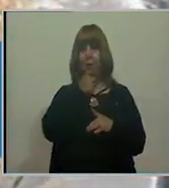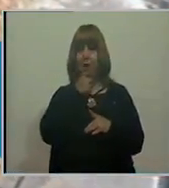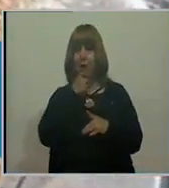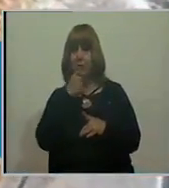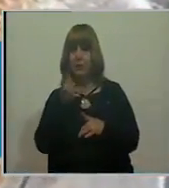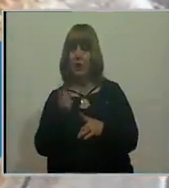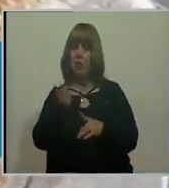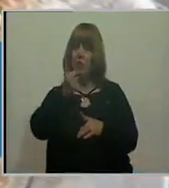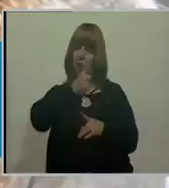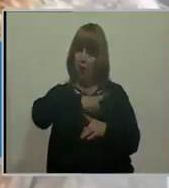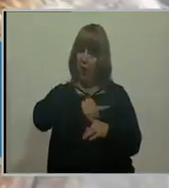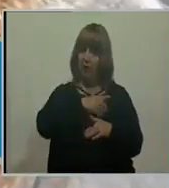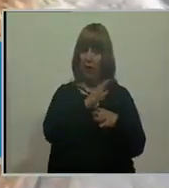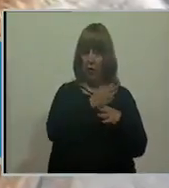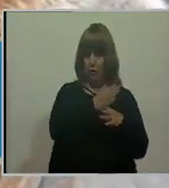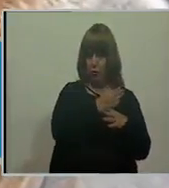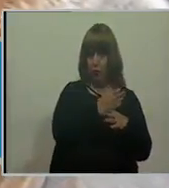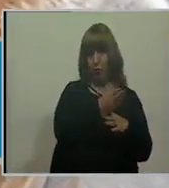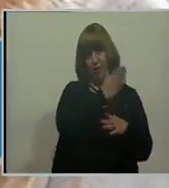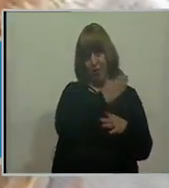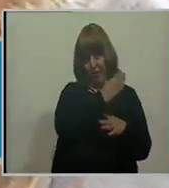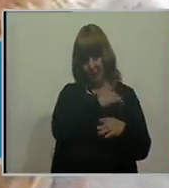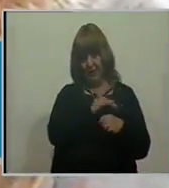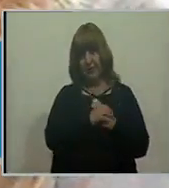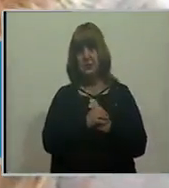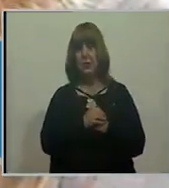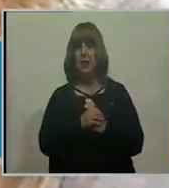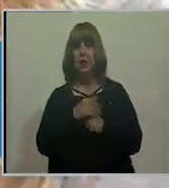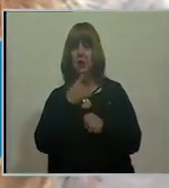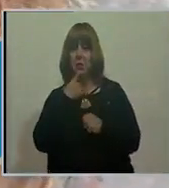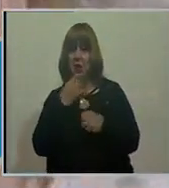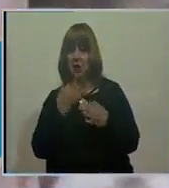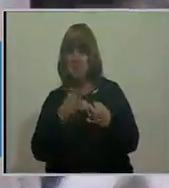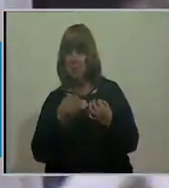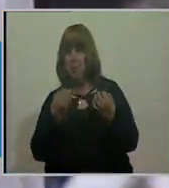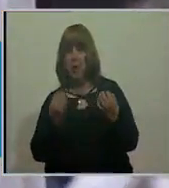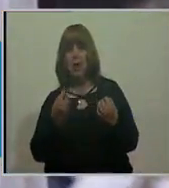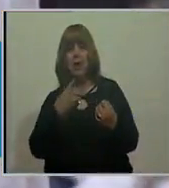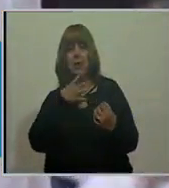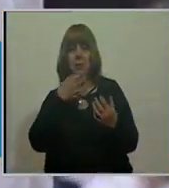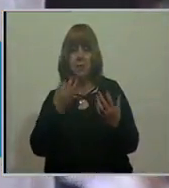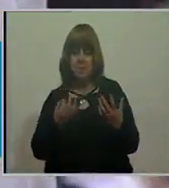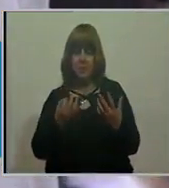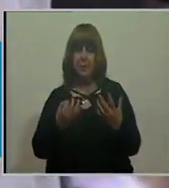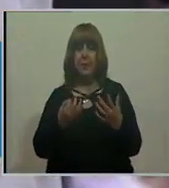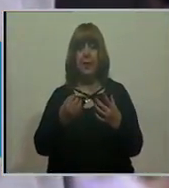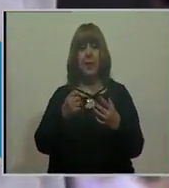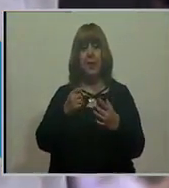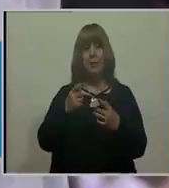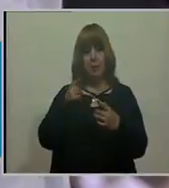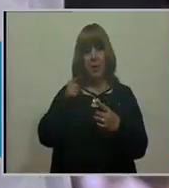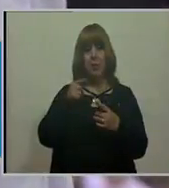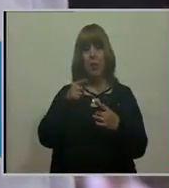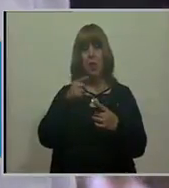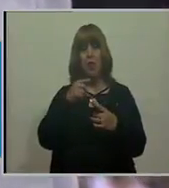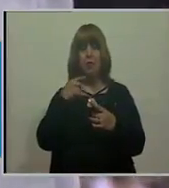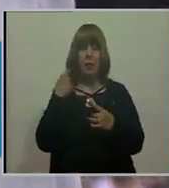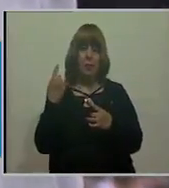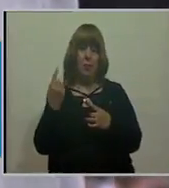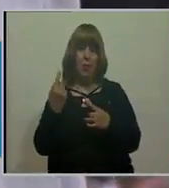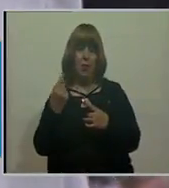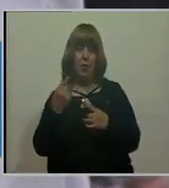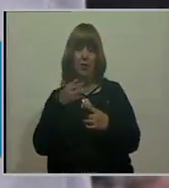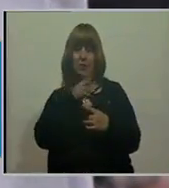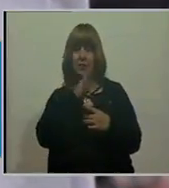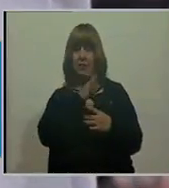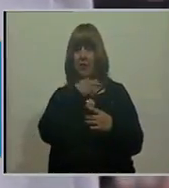real es que en el marco de la gira El Dorado, que es la gira que está realizando Shakira, Gerard Piqué se